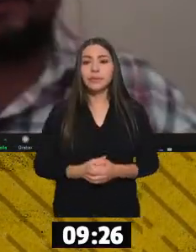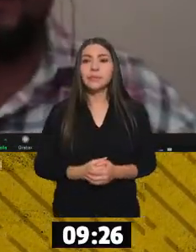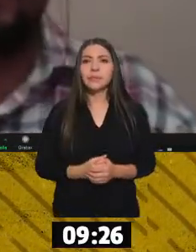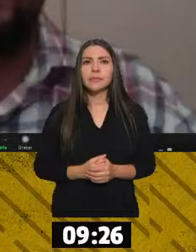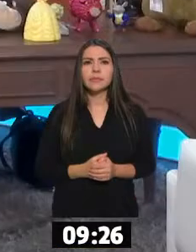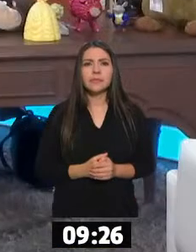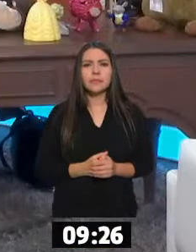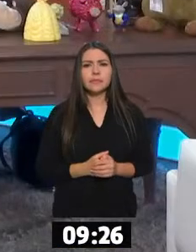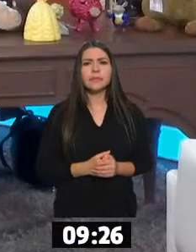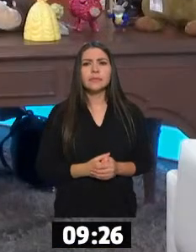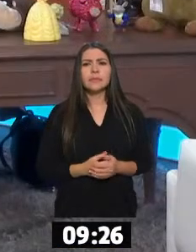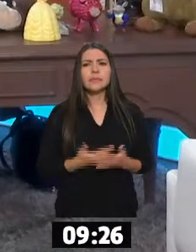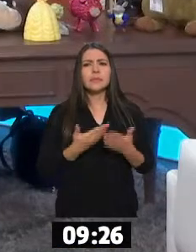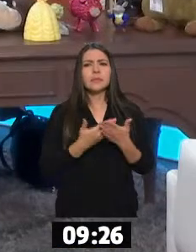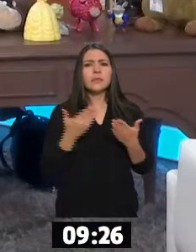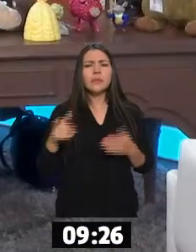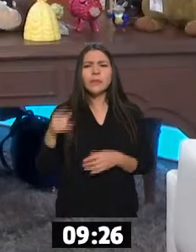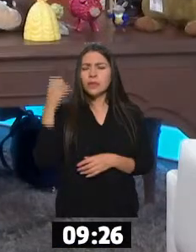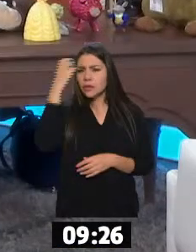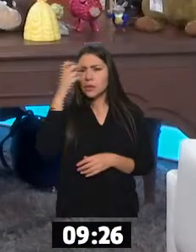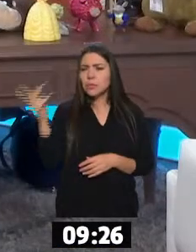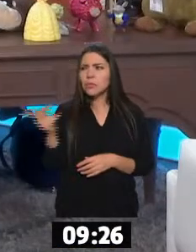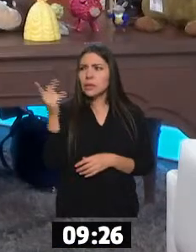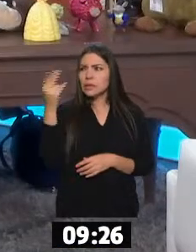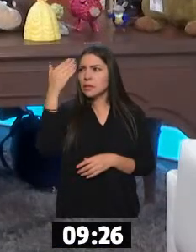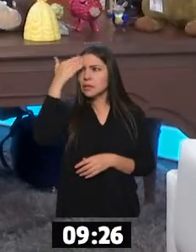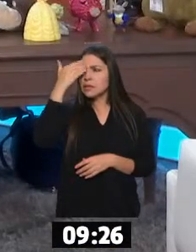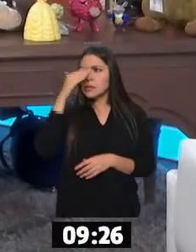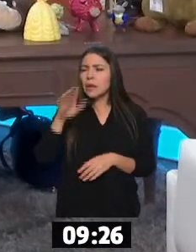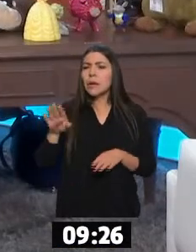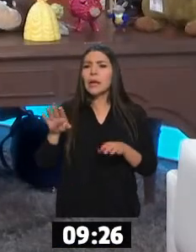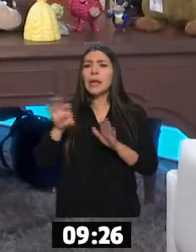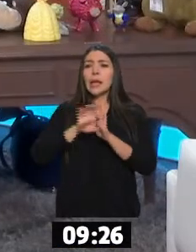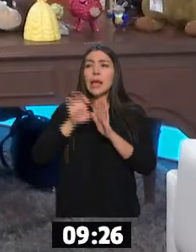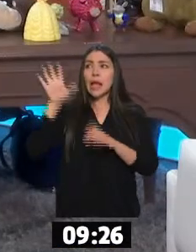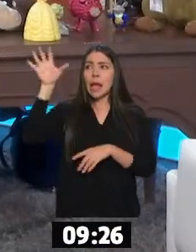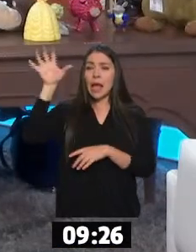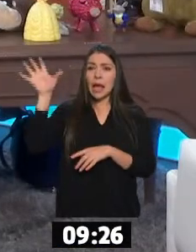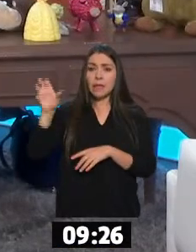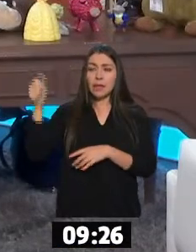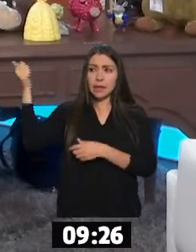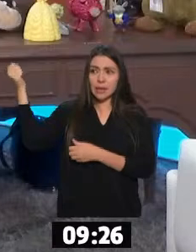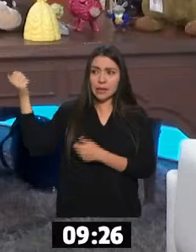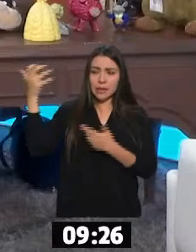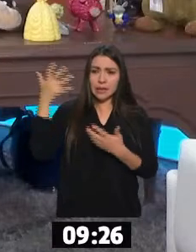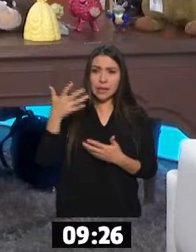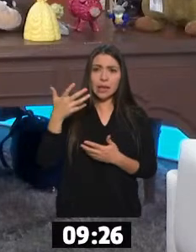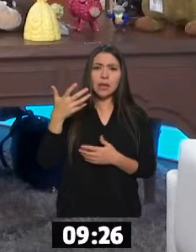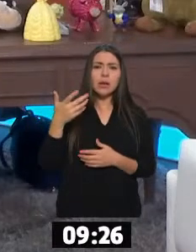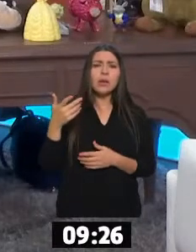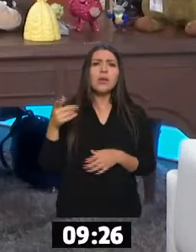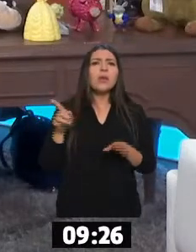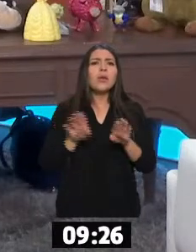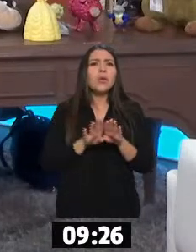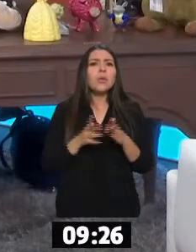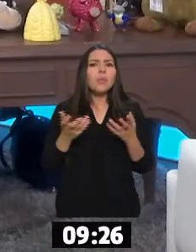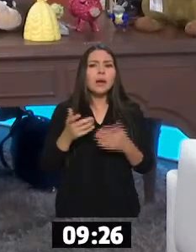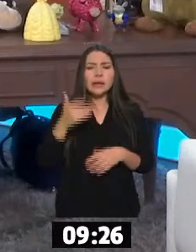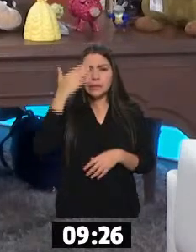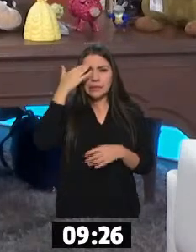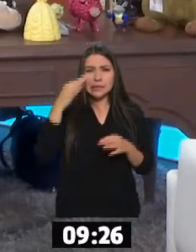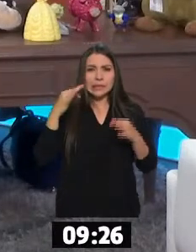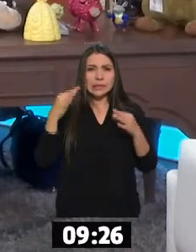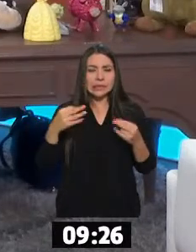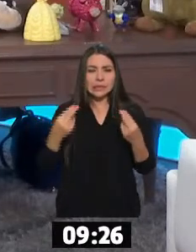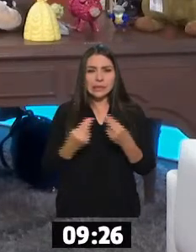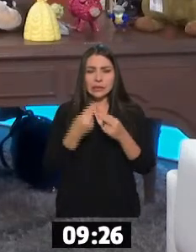puede consultar si lo trajeron de África? ¿Allá cómo le hicieron? Digo, yo sé que es endémico de allá, pero allá ¿cómo le